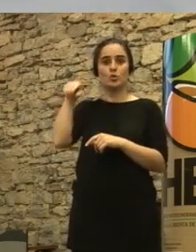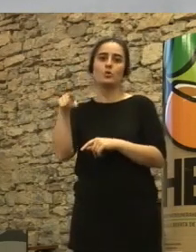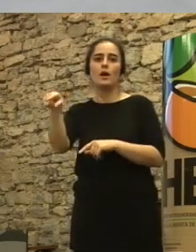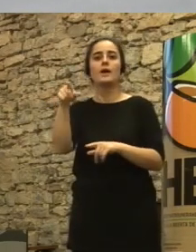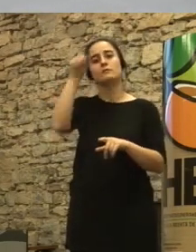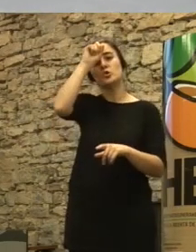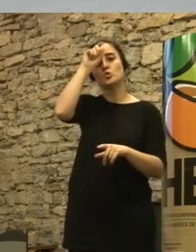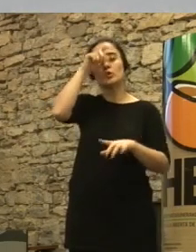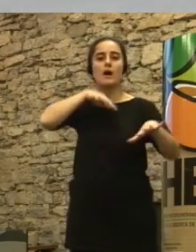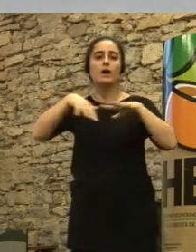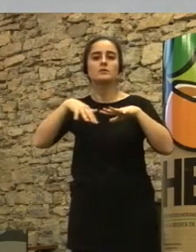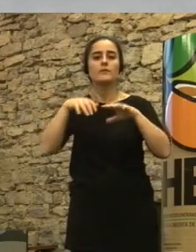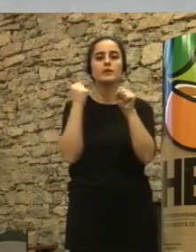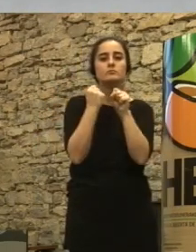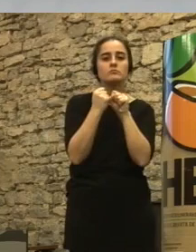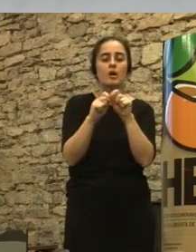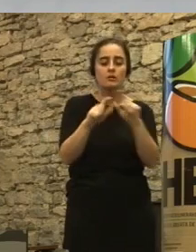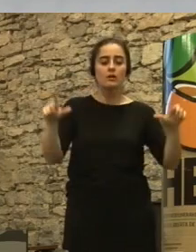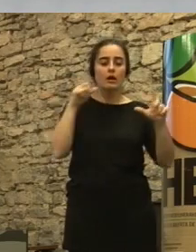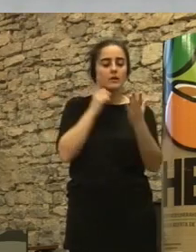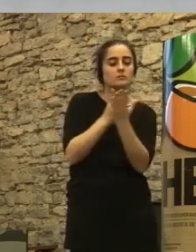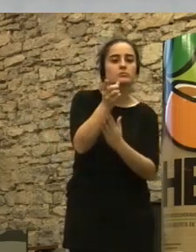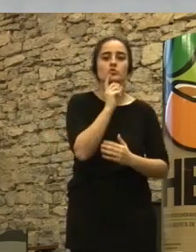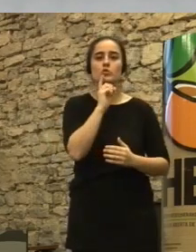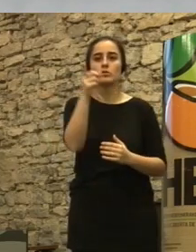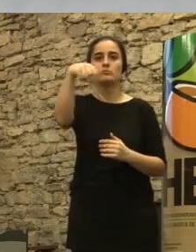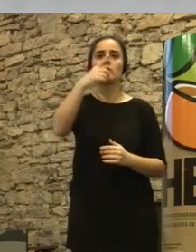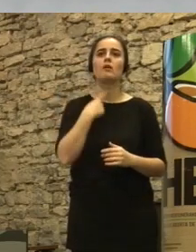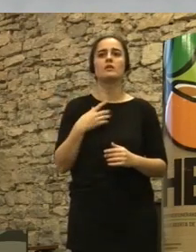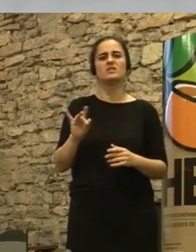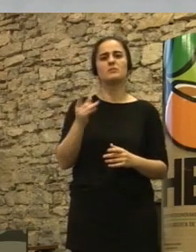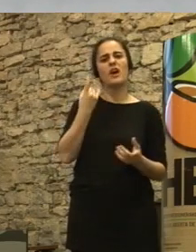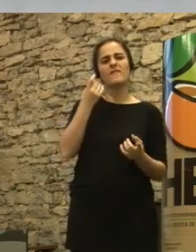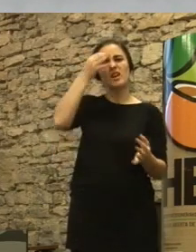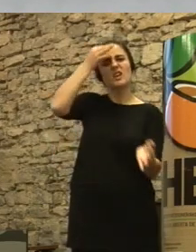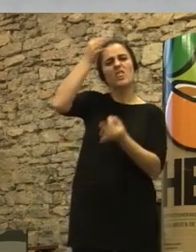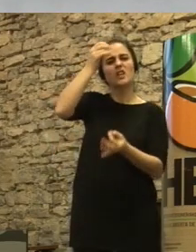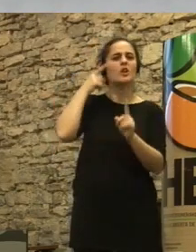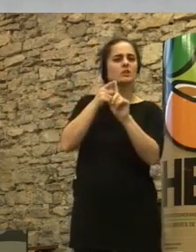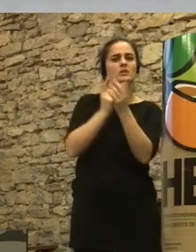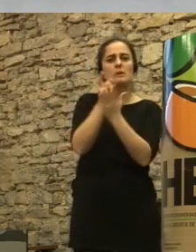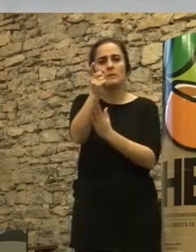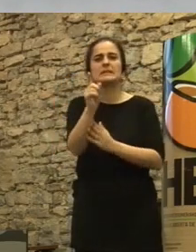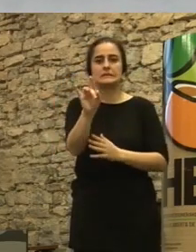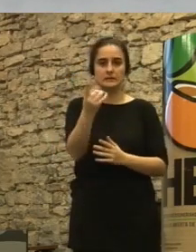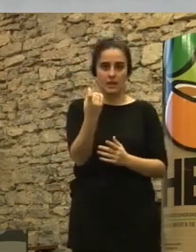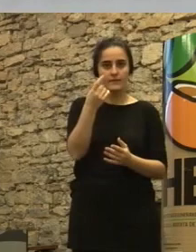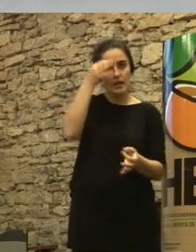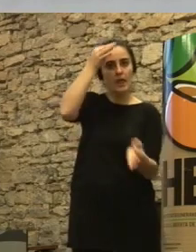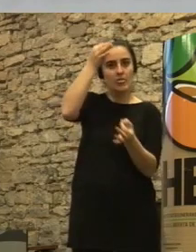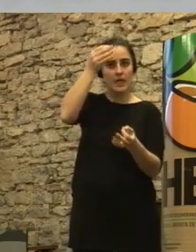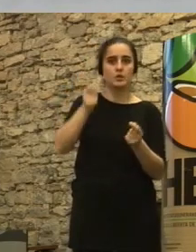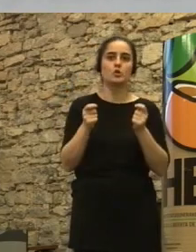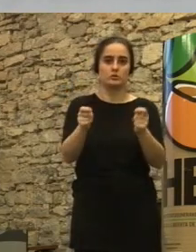Turquía. Es brutal. Entonces vosotros diréis, claro, pero tienes que dar tus datos para hacer estos graphs. Claro, lo tienes que dar